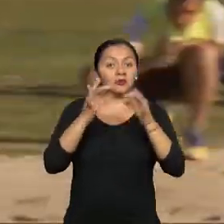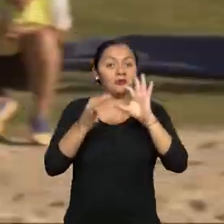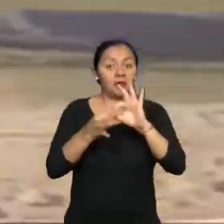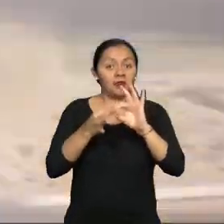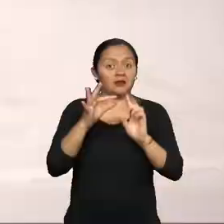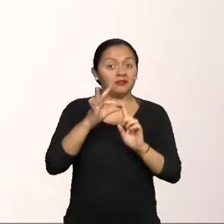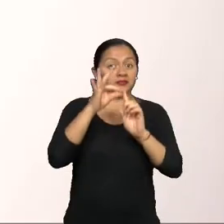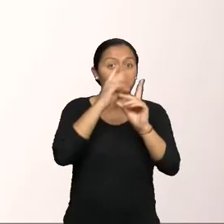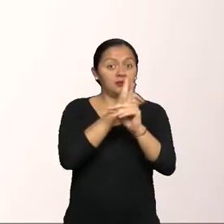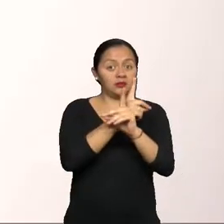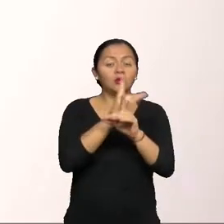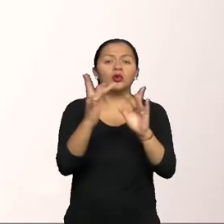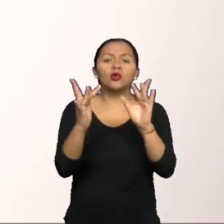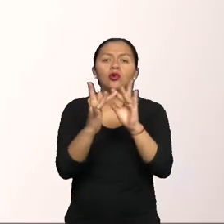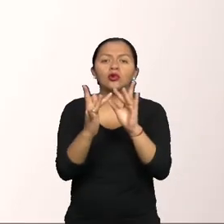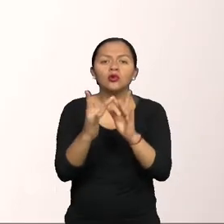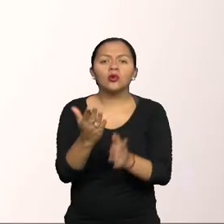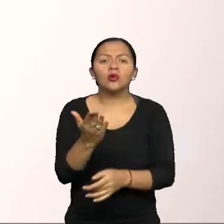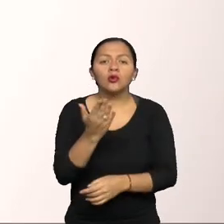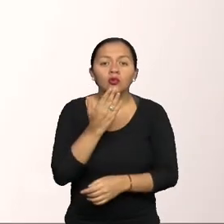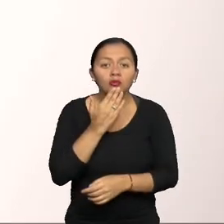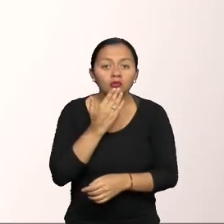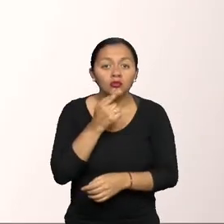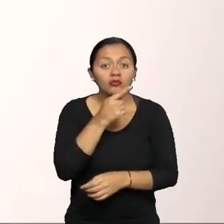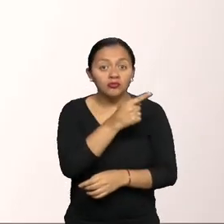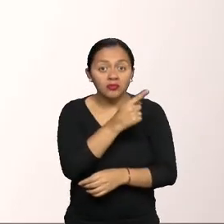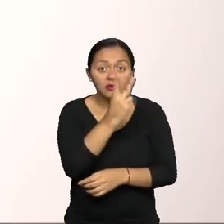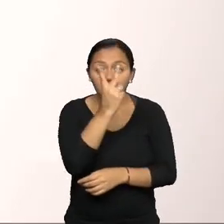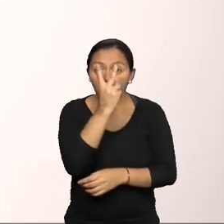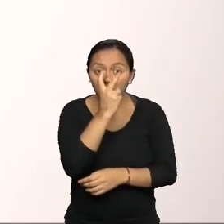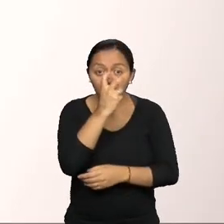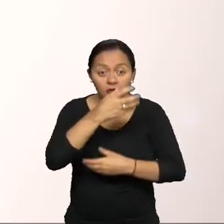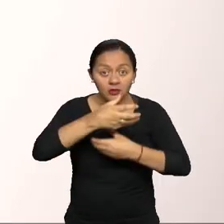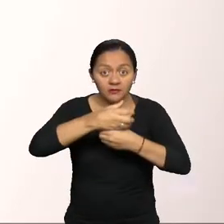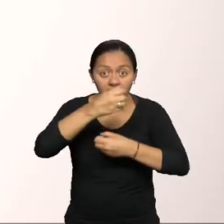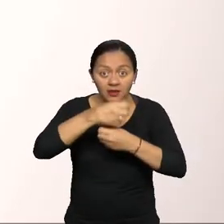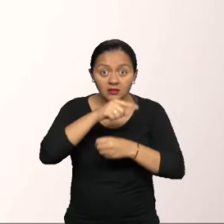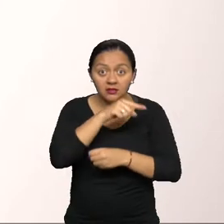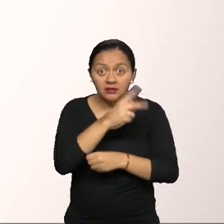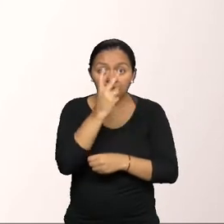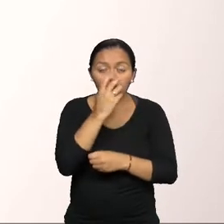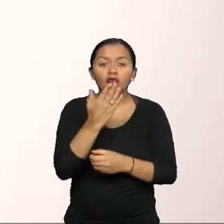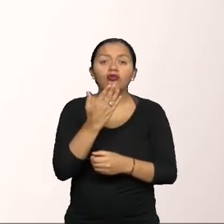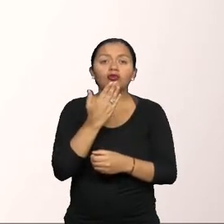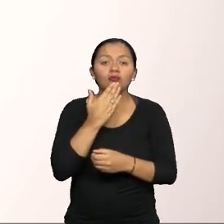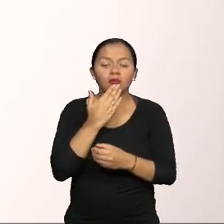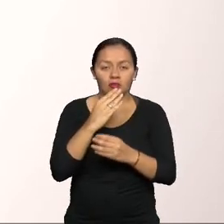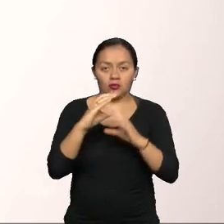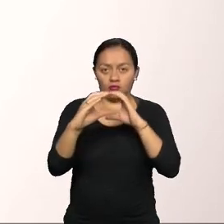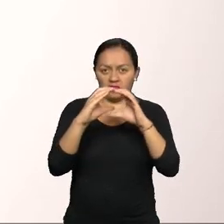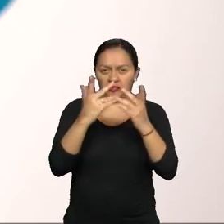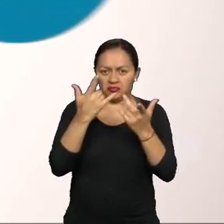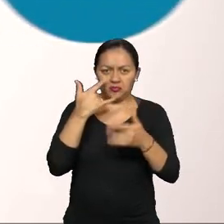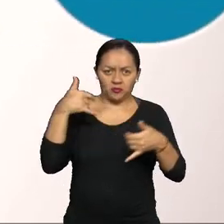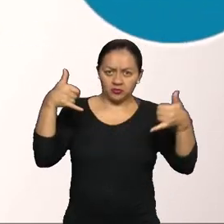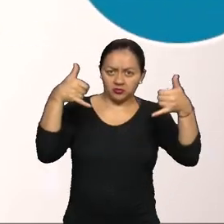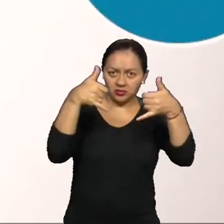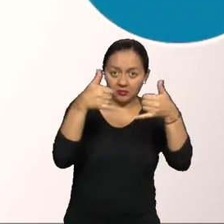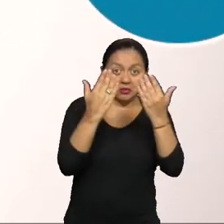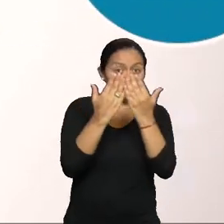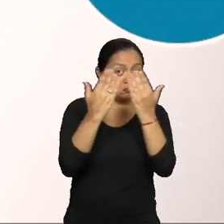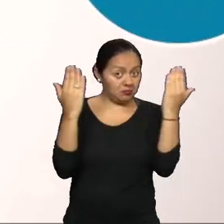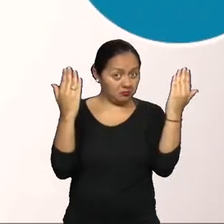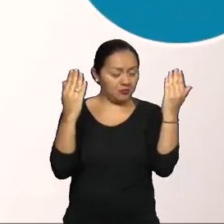contactarte con la Federación Ecuatoriana de Deportes para Personas con Discapacidad Visual, puedes comunicarte al teléfono 022